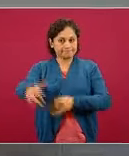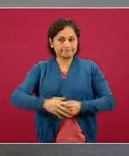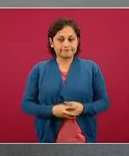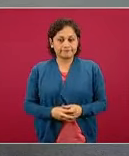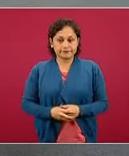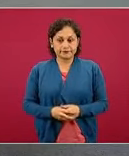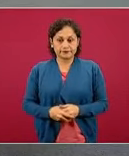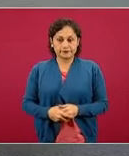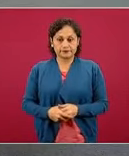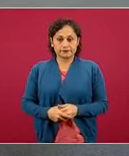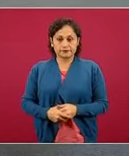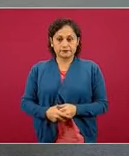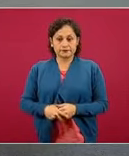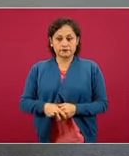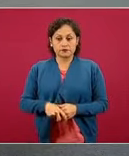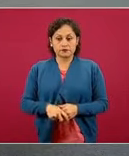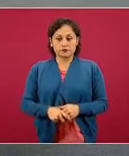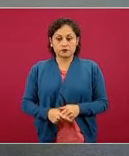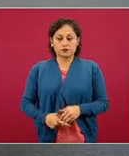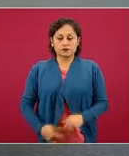lado.